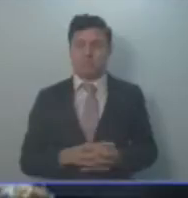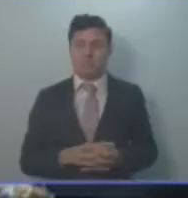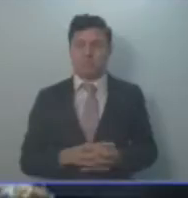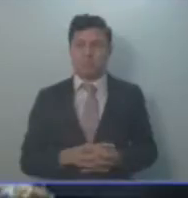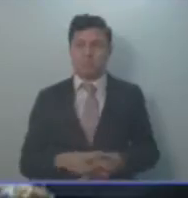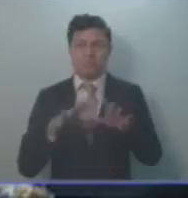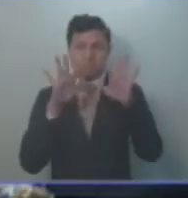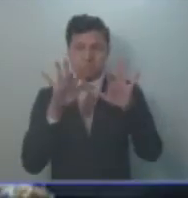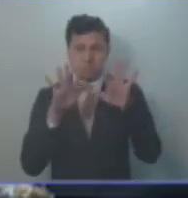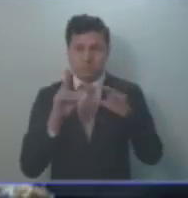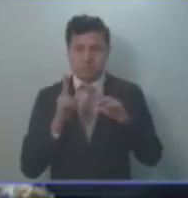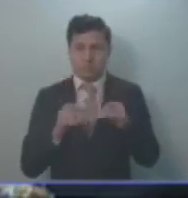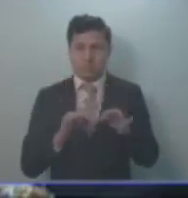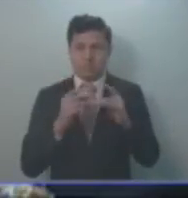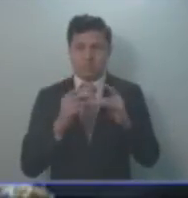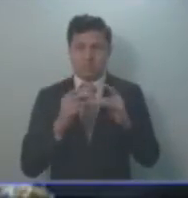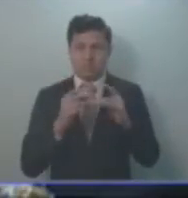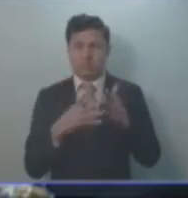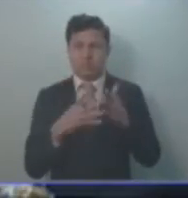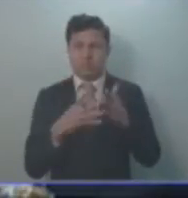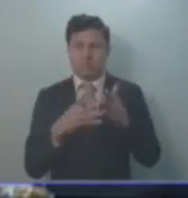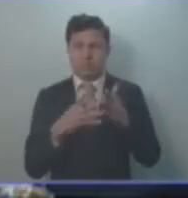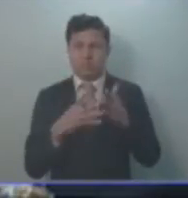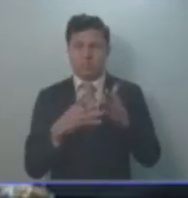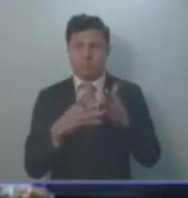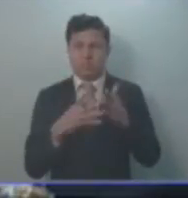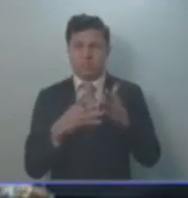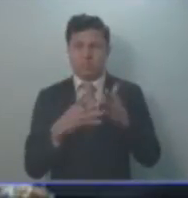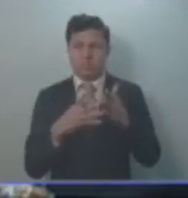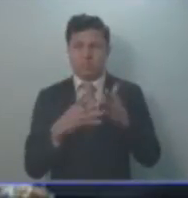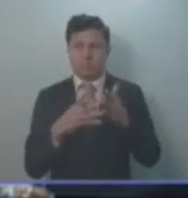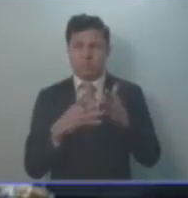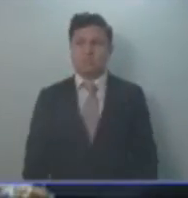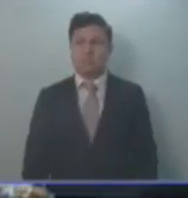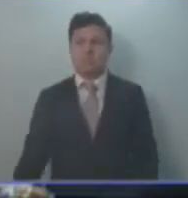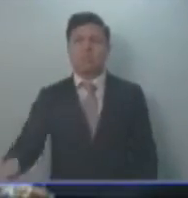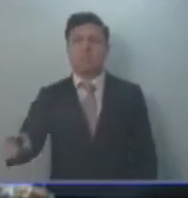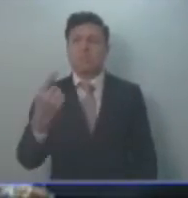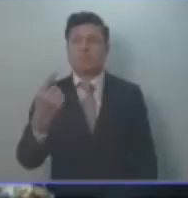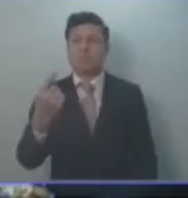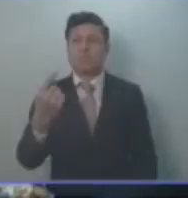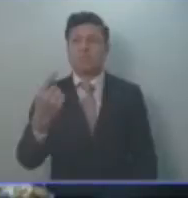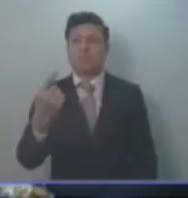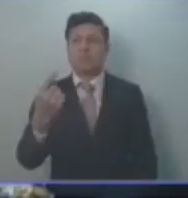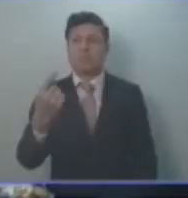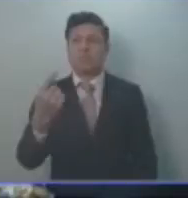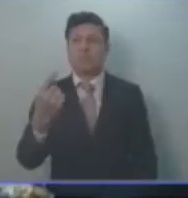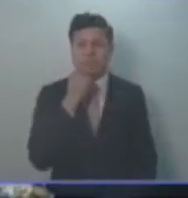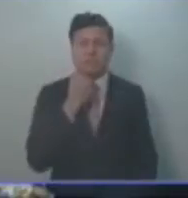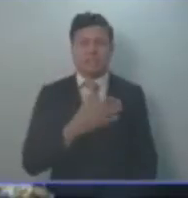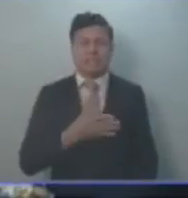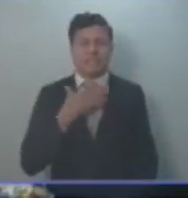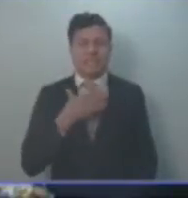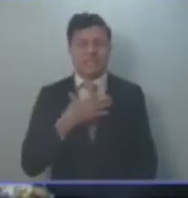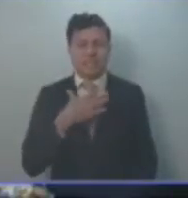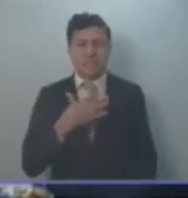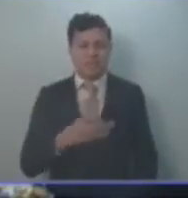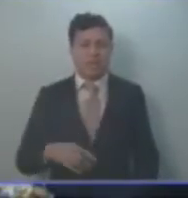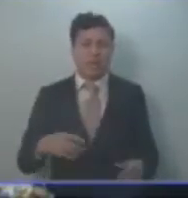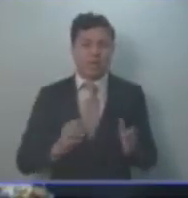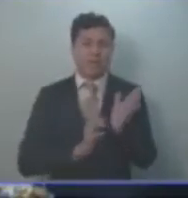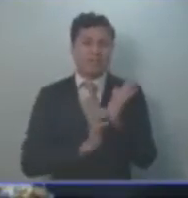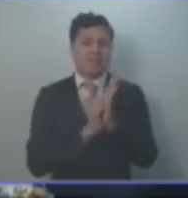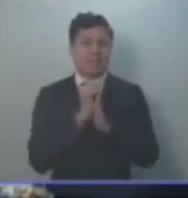Numeral 10. Asignar a mujeres embarazadas o que padezcan de enfermedades crónicas incapacitantes